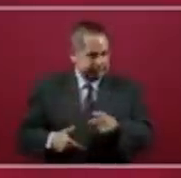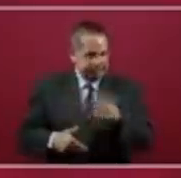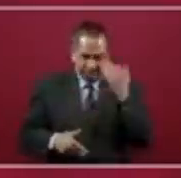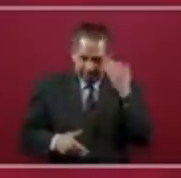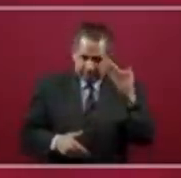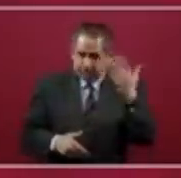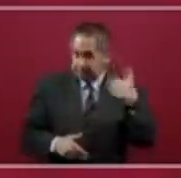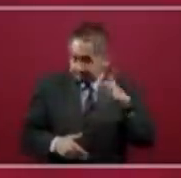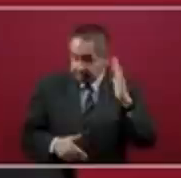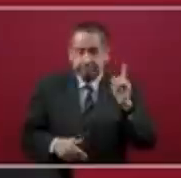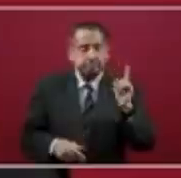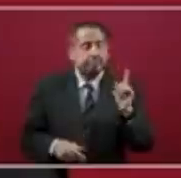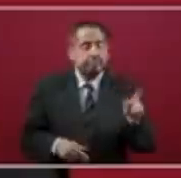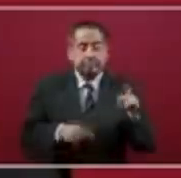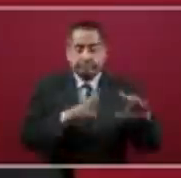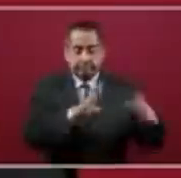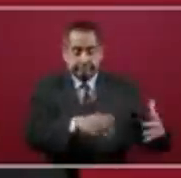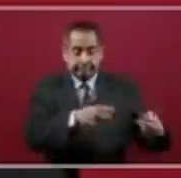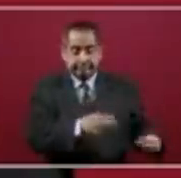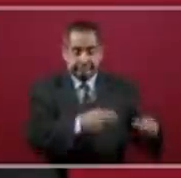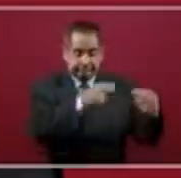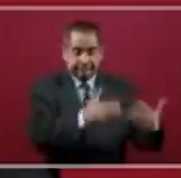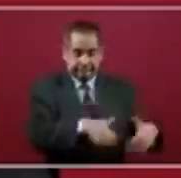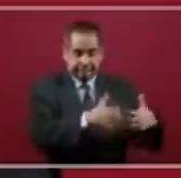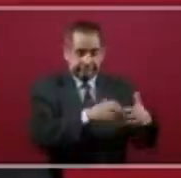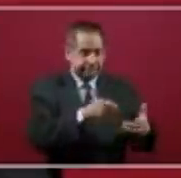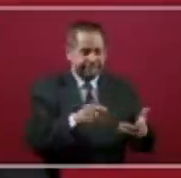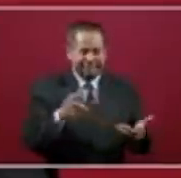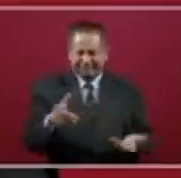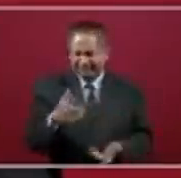Y de esas cosas